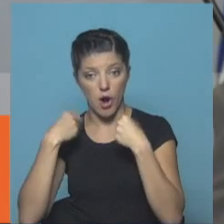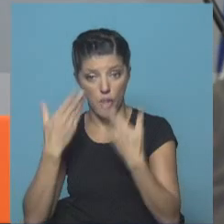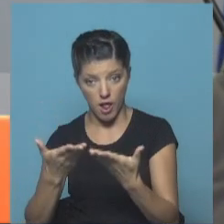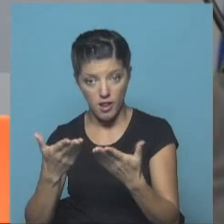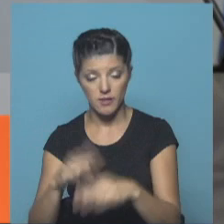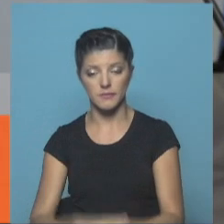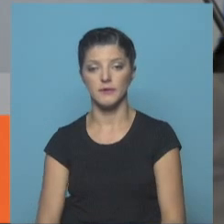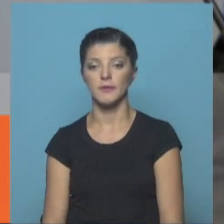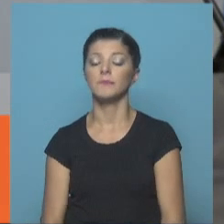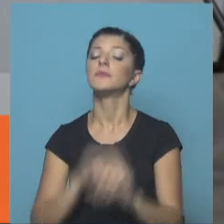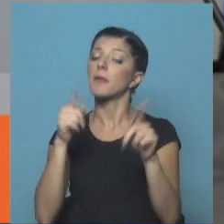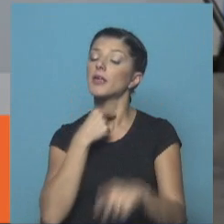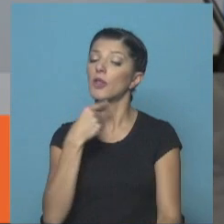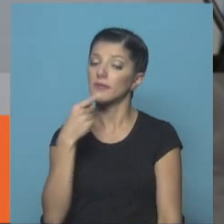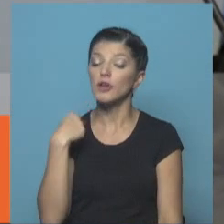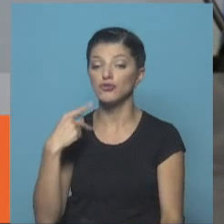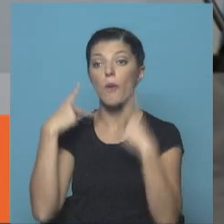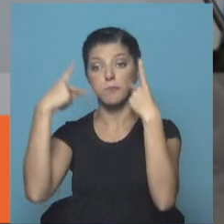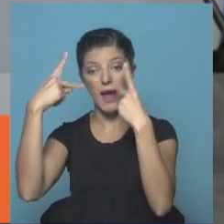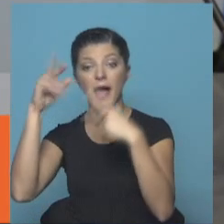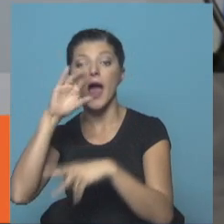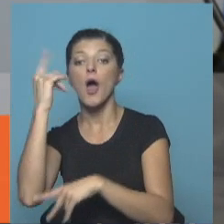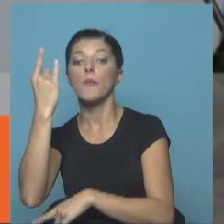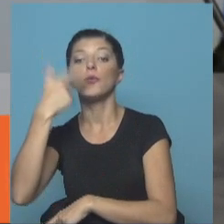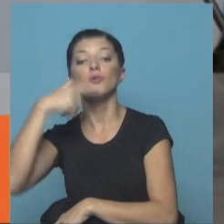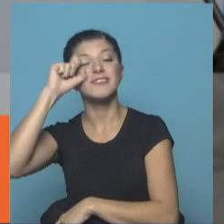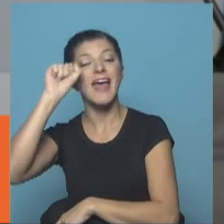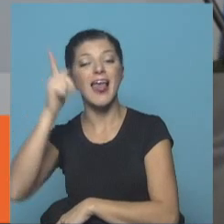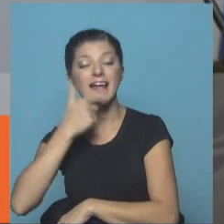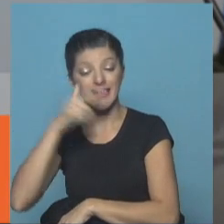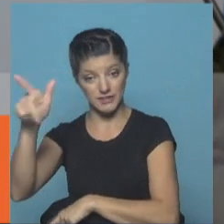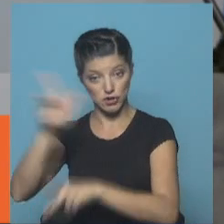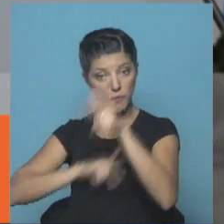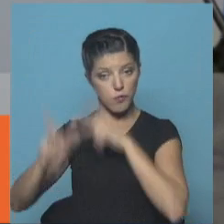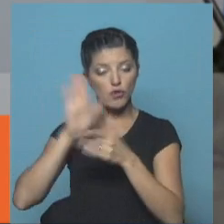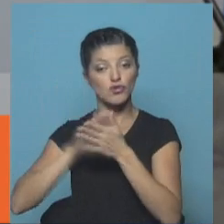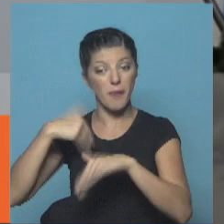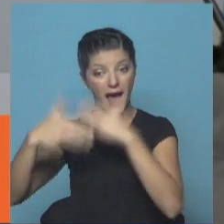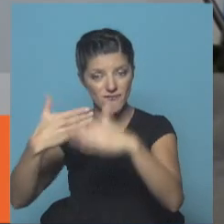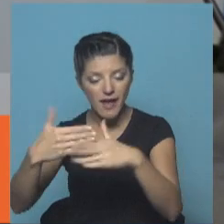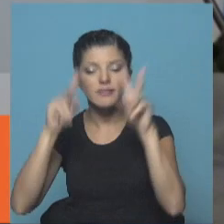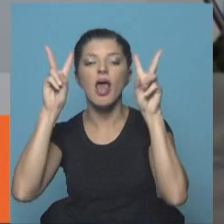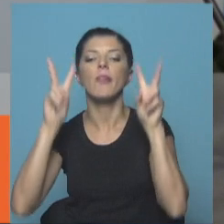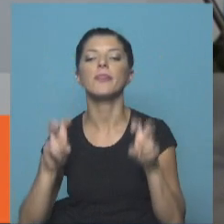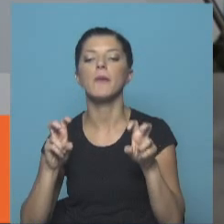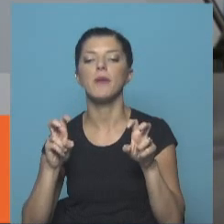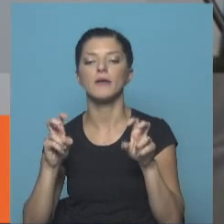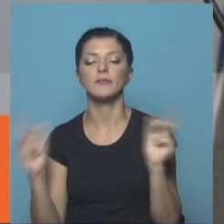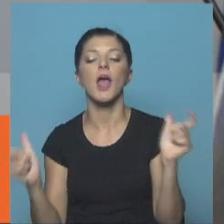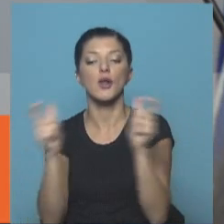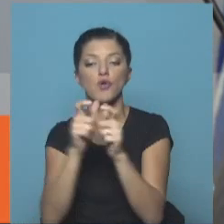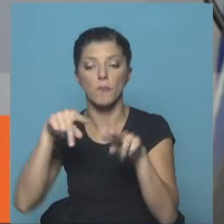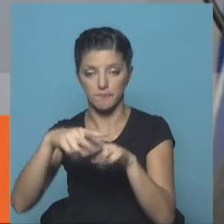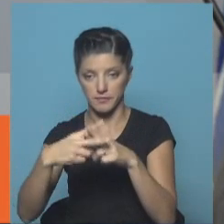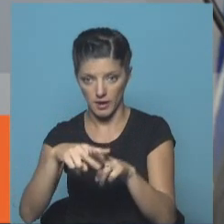bloques. Quiero decirles que estuve en Bruselas esta semana y allí me informaron de los avances que ha habido en materia de reuniones